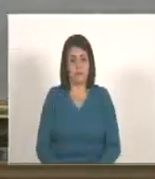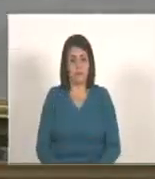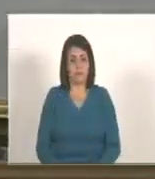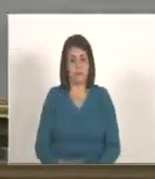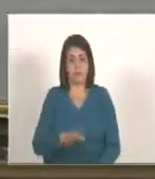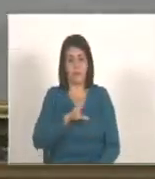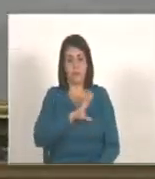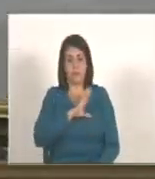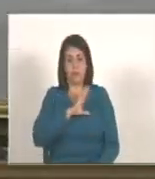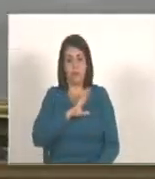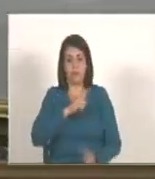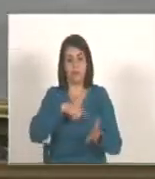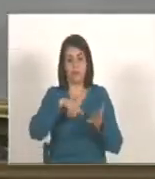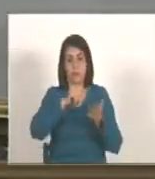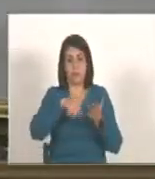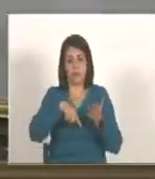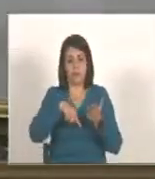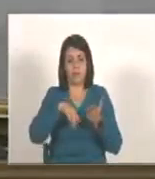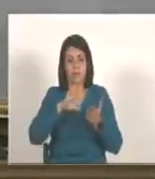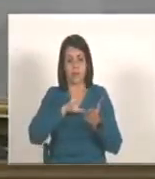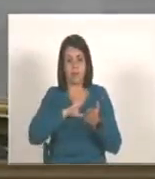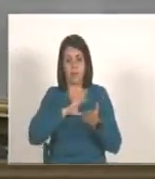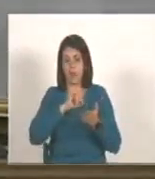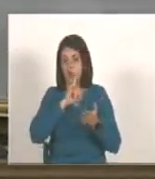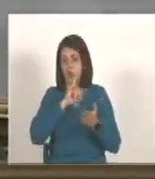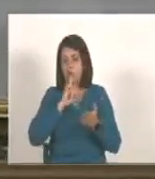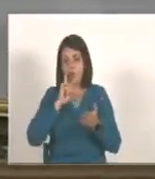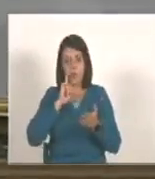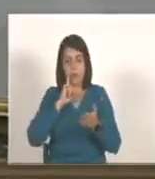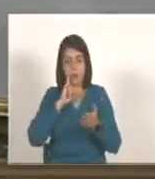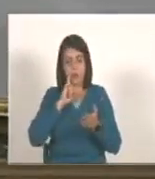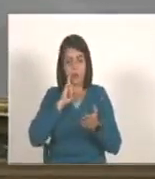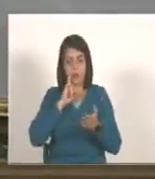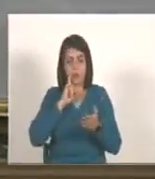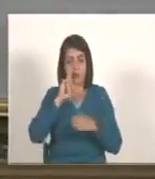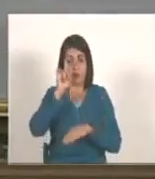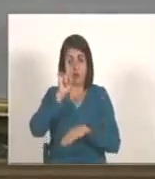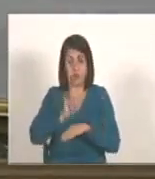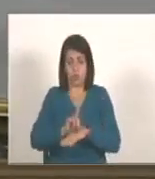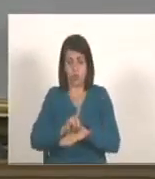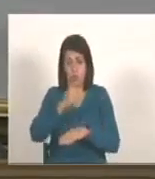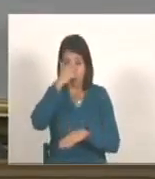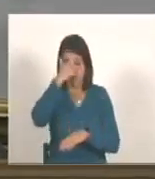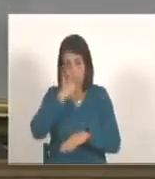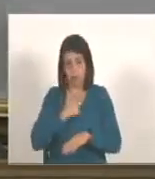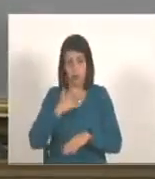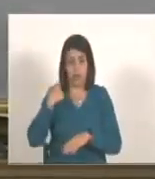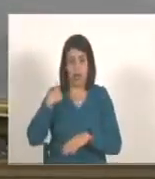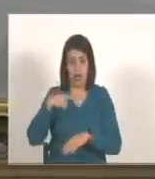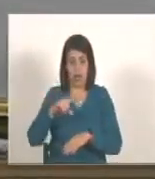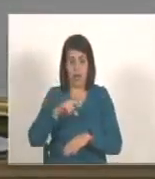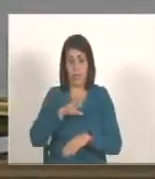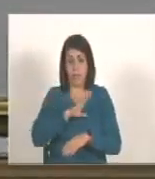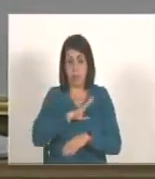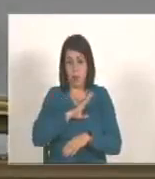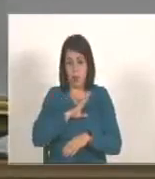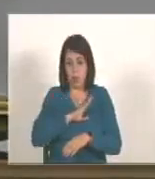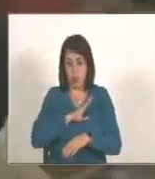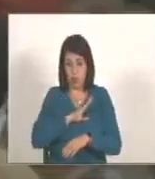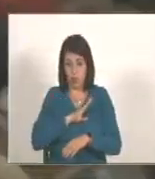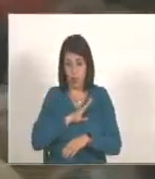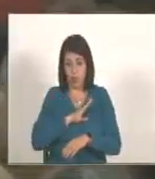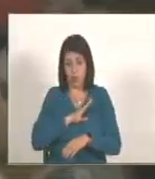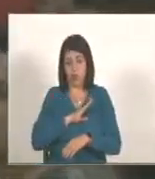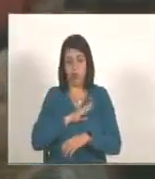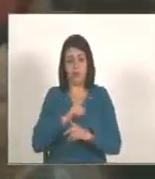su propia firma, su propio nombre. Lo único que un ser humano tiene, o lo que